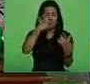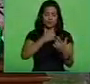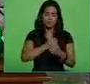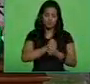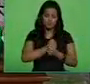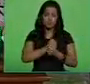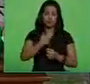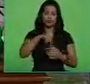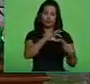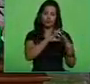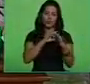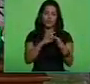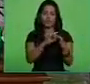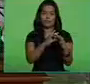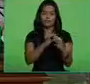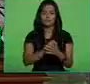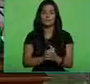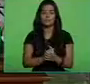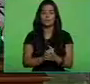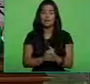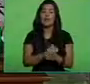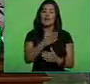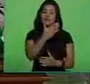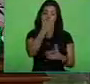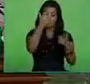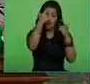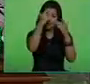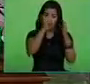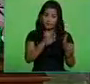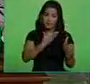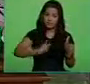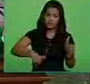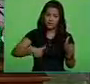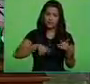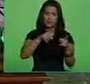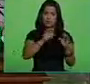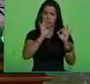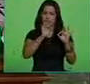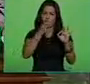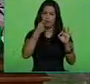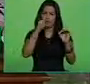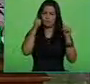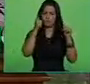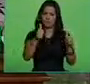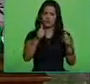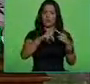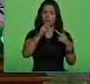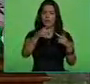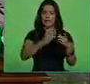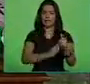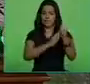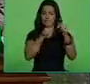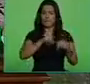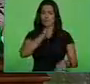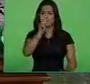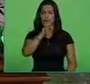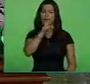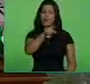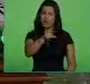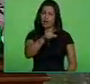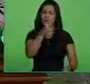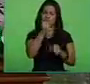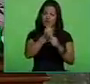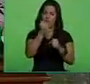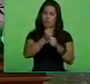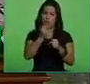sincera solidaridad. El presidente Chávez, gran político y destacado líder de Venezuela, conquistó grandes éxitos en la grandiosa causa de la